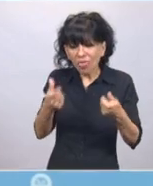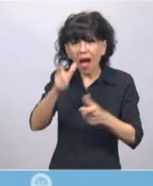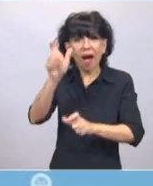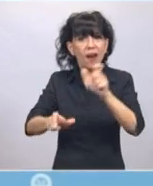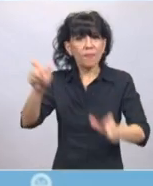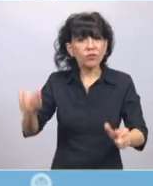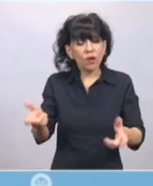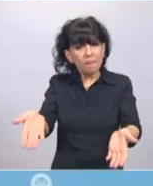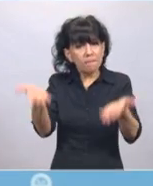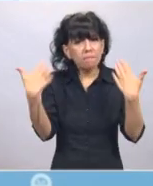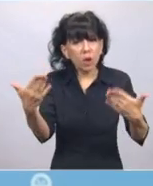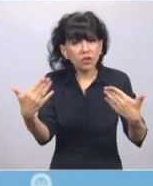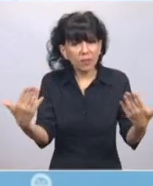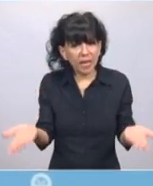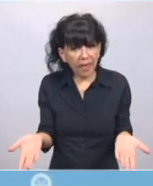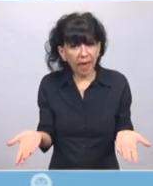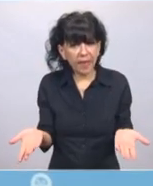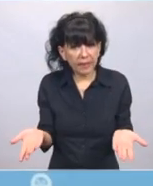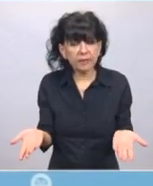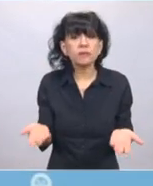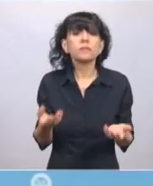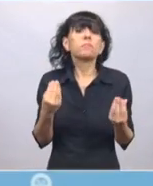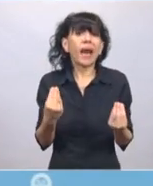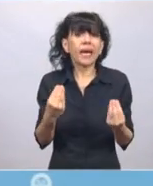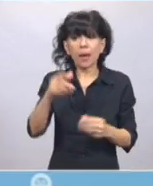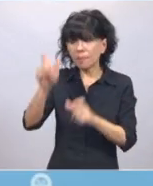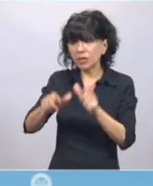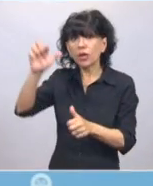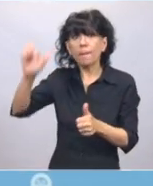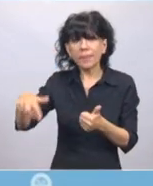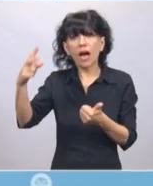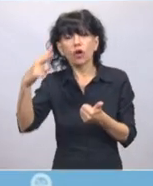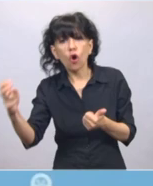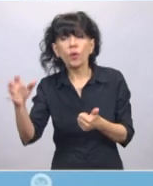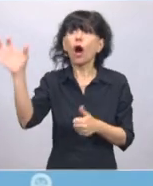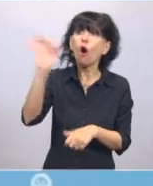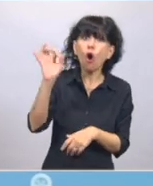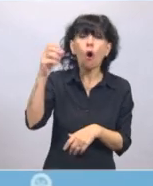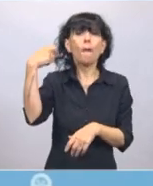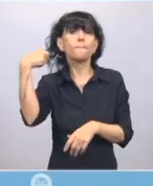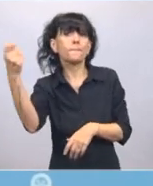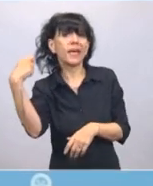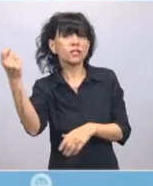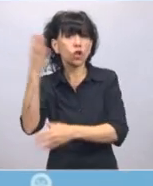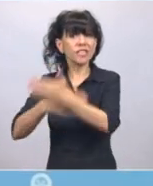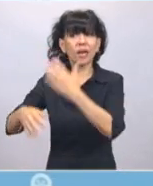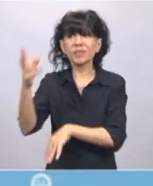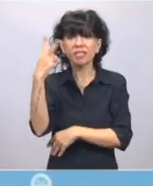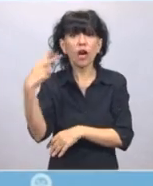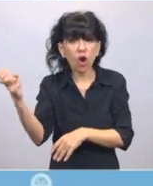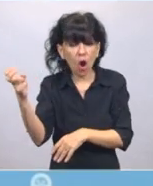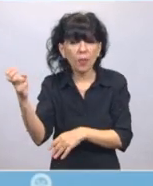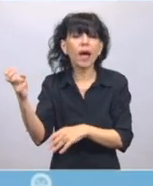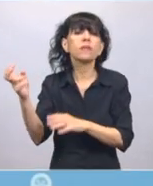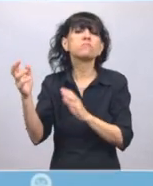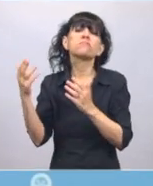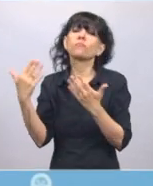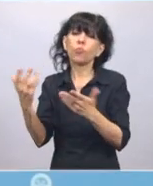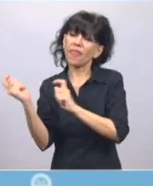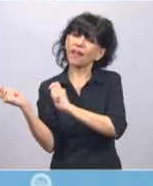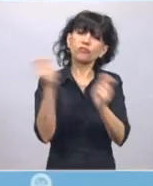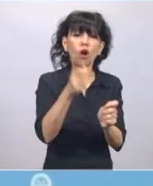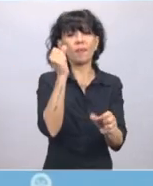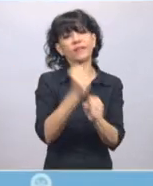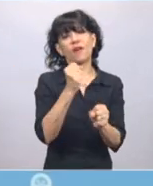beneficiarios de programas sociales y aquellos que son beneficiarios de la pensión por discapacidad tengan definitivamente